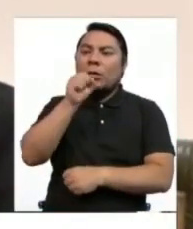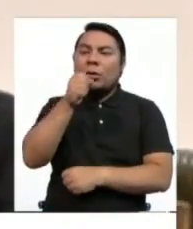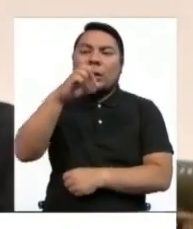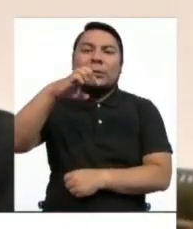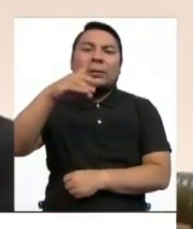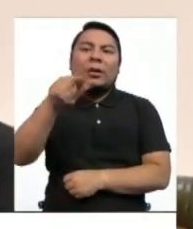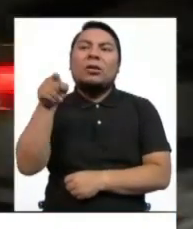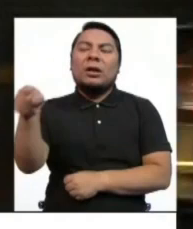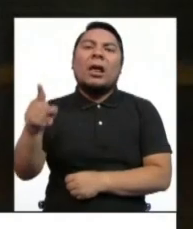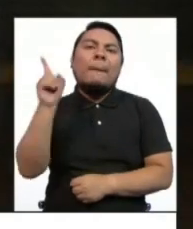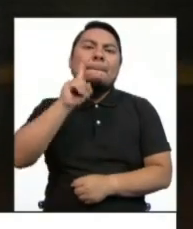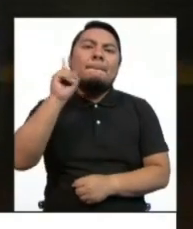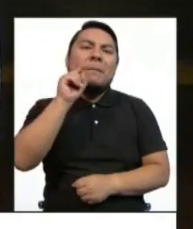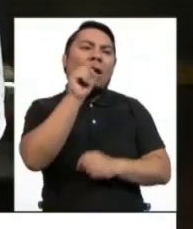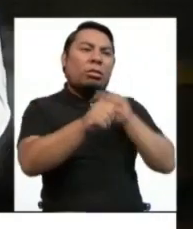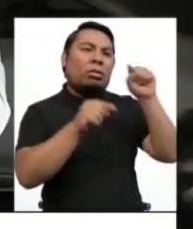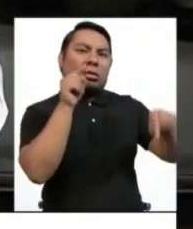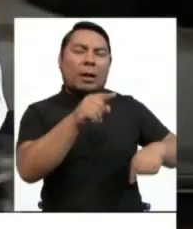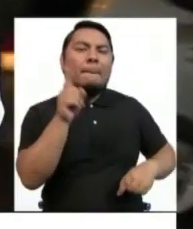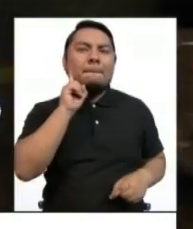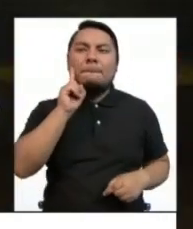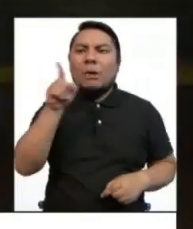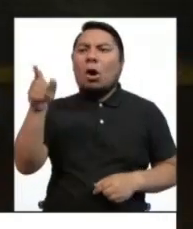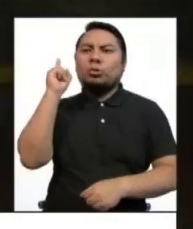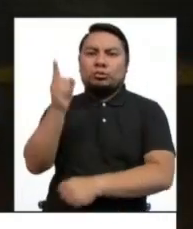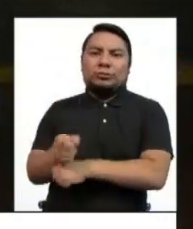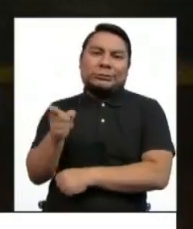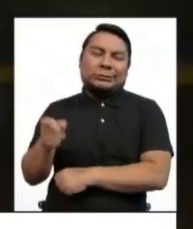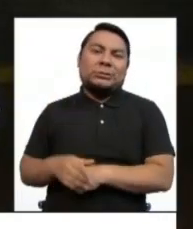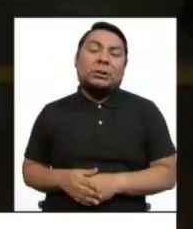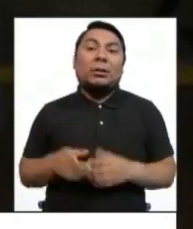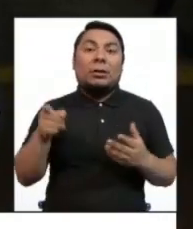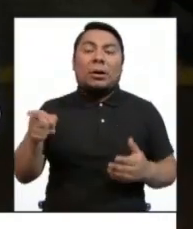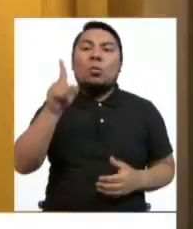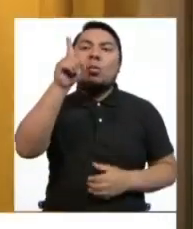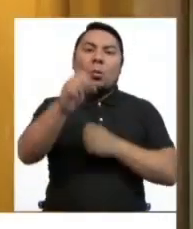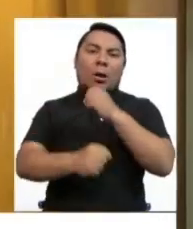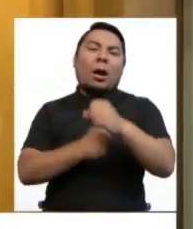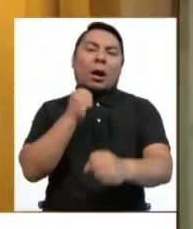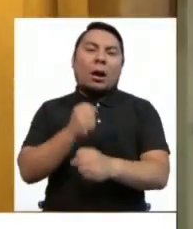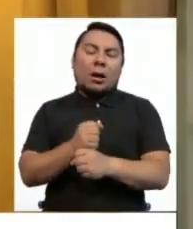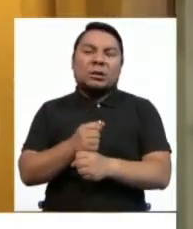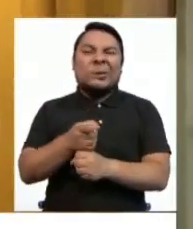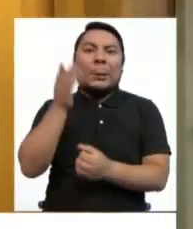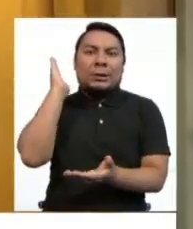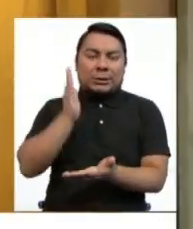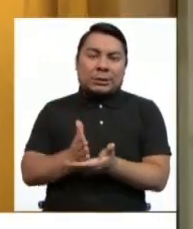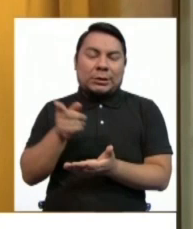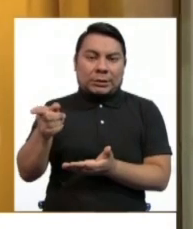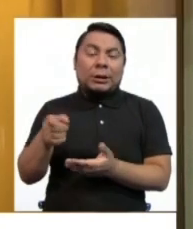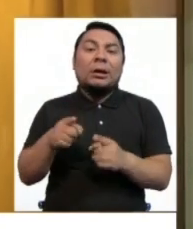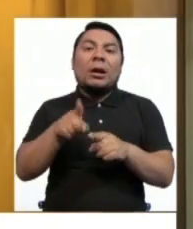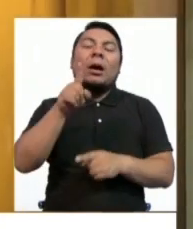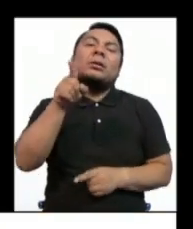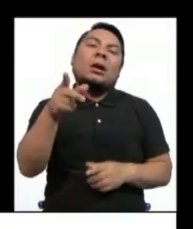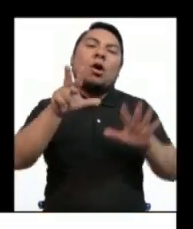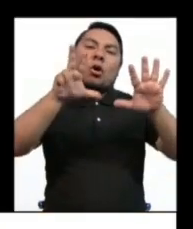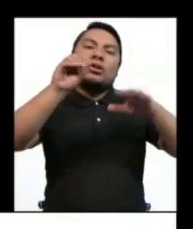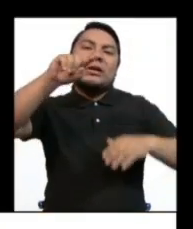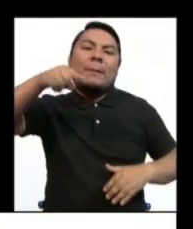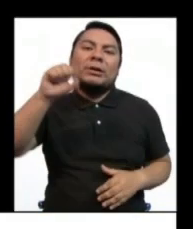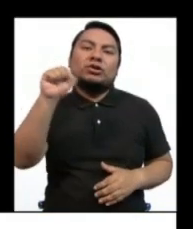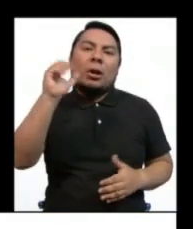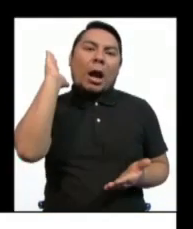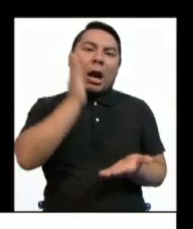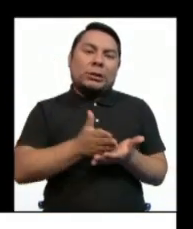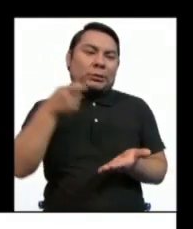por difamación. Además de un año de prisión suspendida, Salinas fue sentenciado al pago de 80 mil soles a favor del sacerdote tras